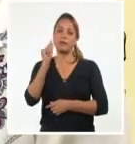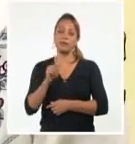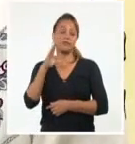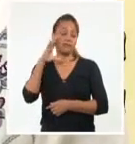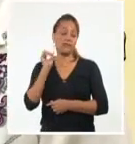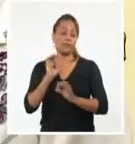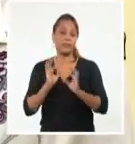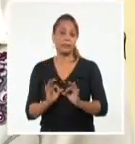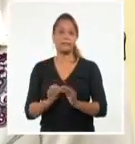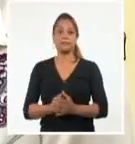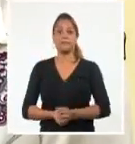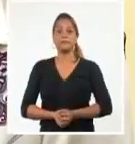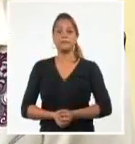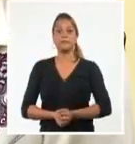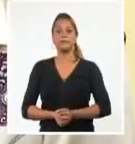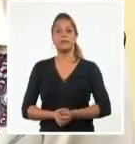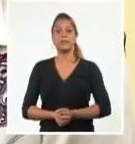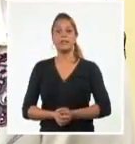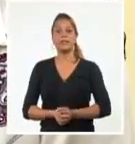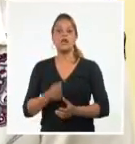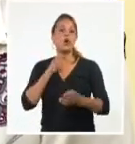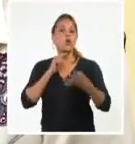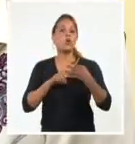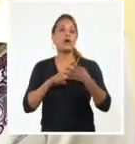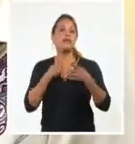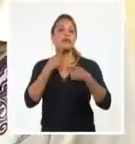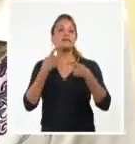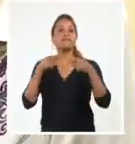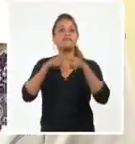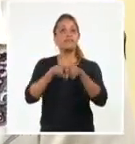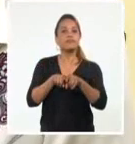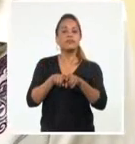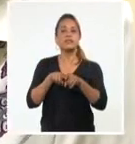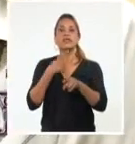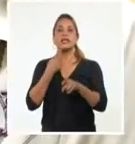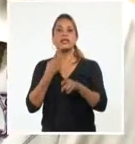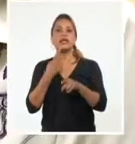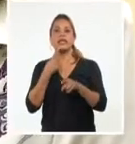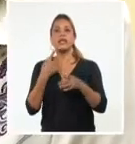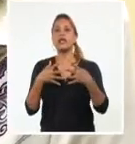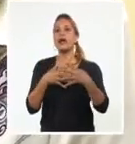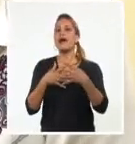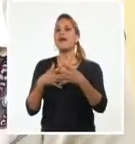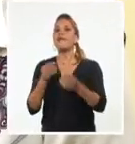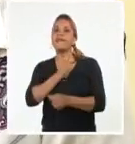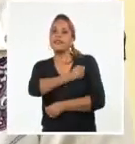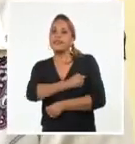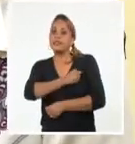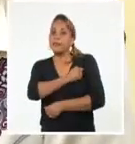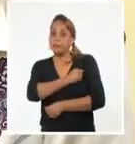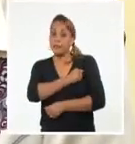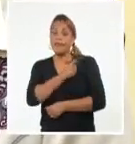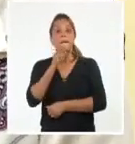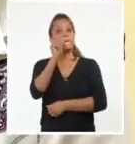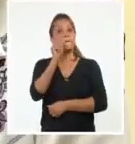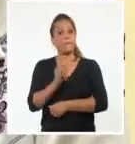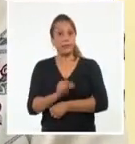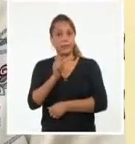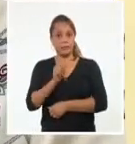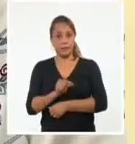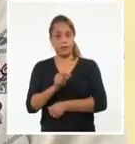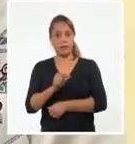las personas. Y una cuarta fuente de filiación que viene por vía de la socioafectividad. Es decir, esas personas, que además